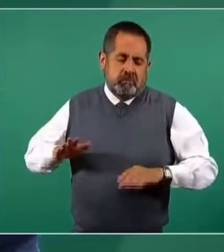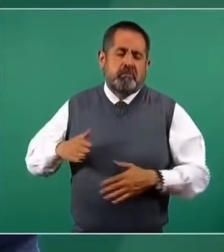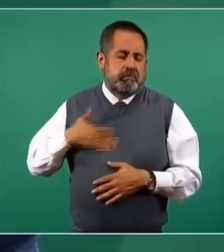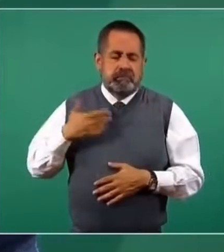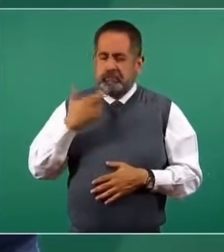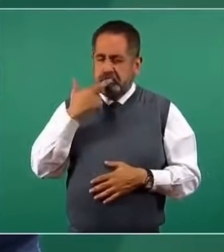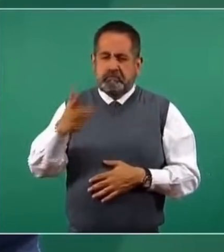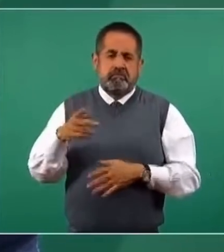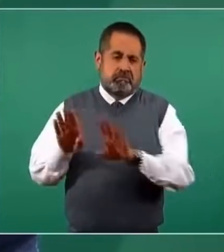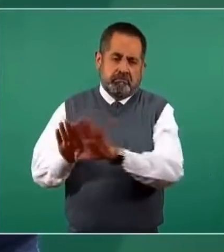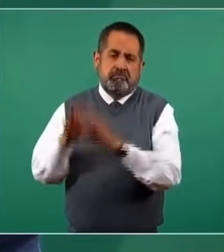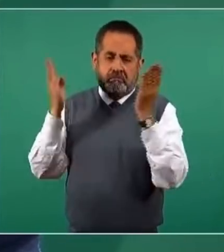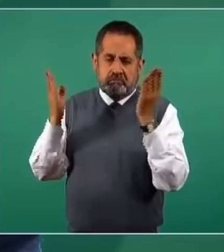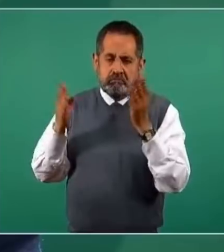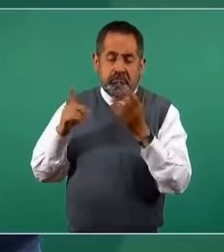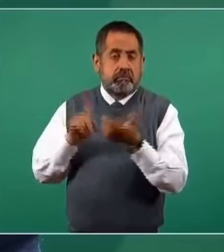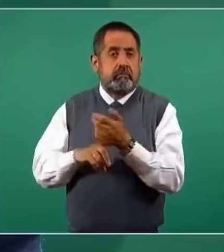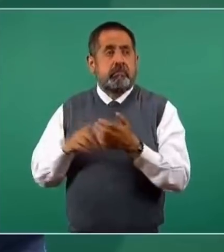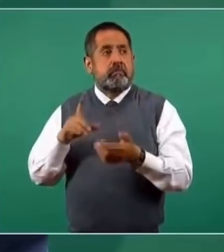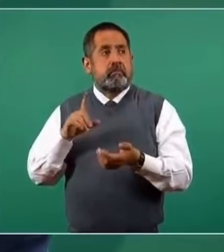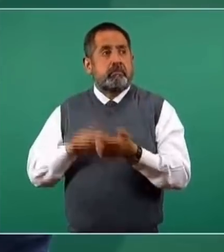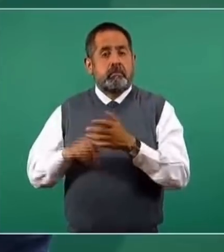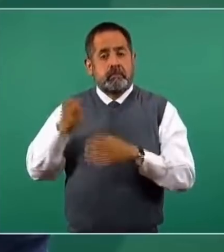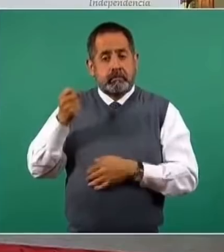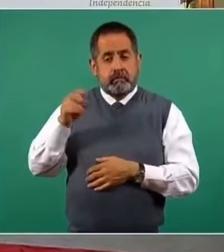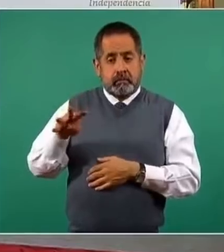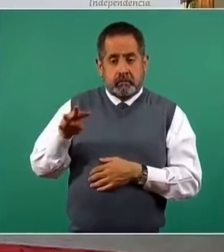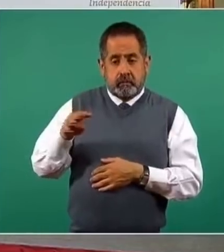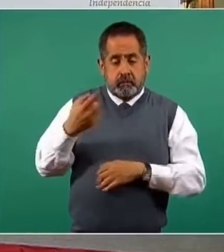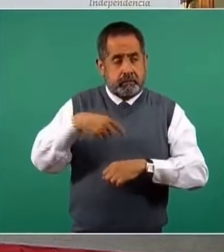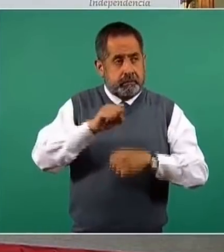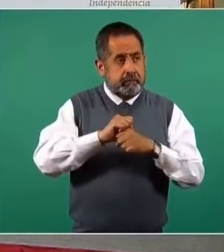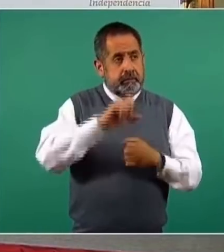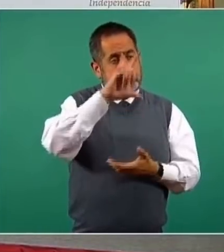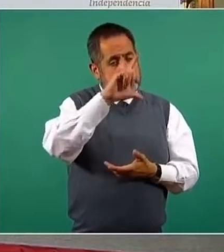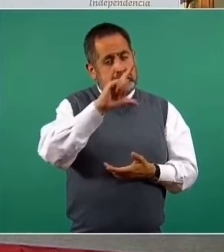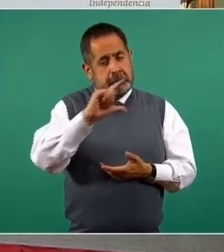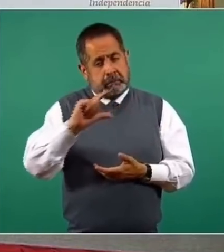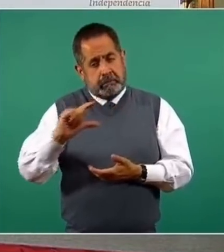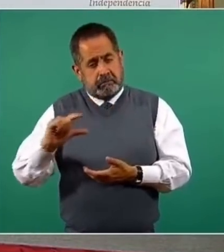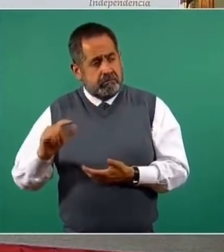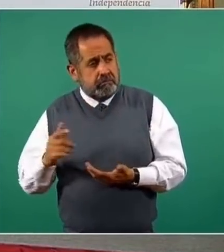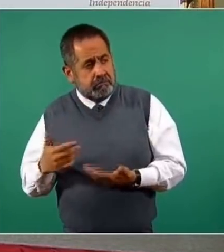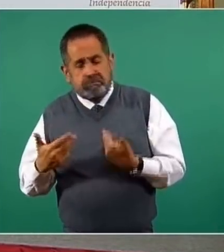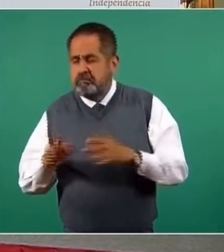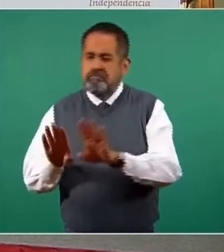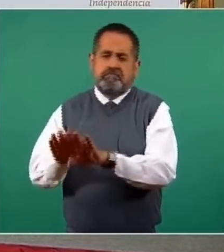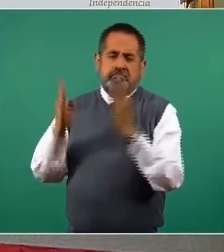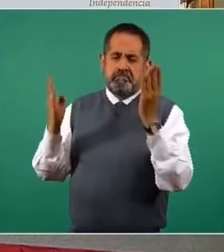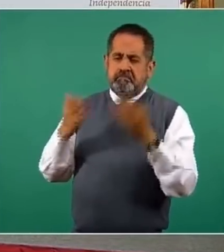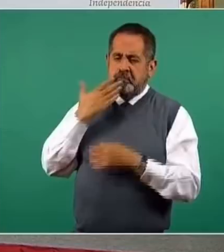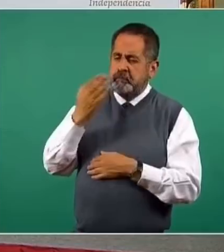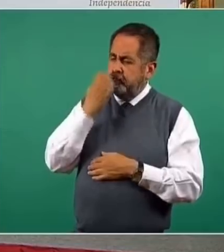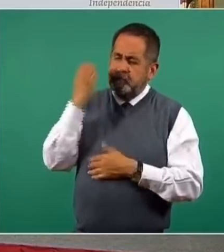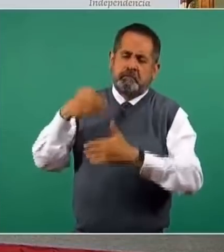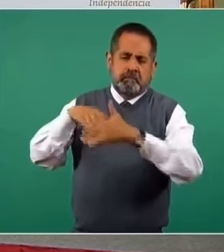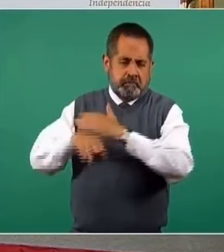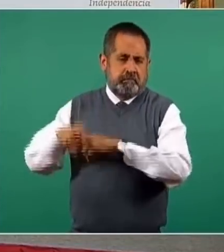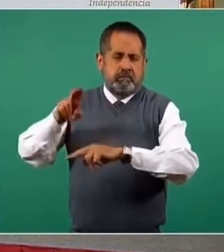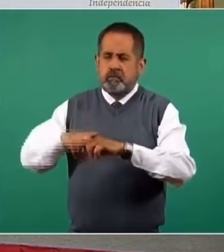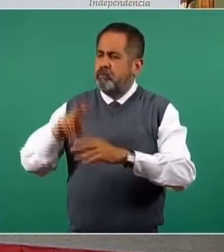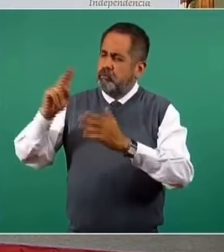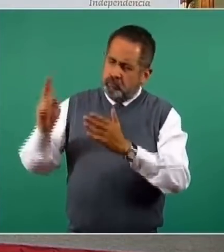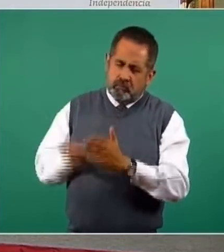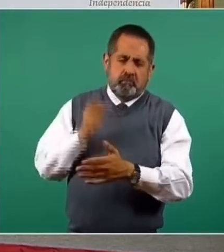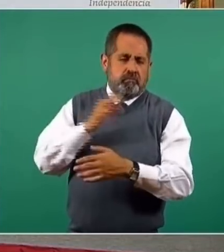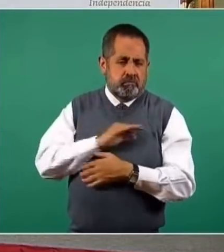llevamos ya 19 semanas en descenso de la epidemia y llevamos 14 meses